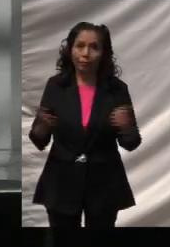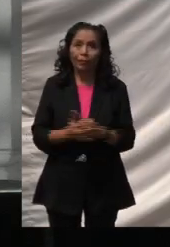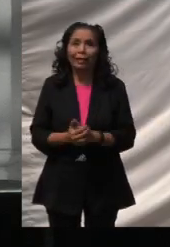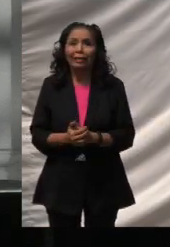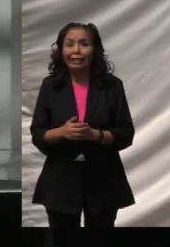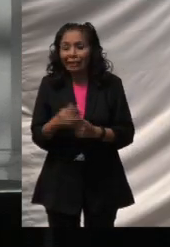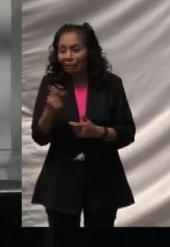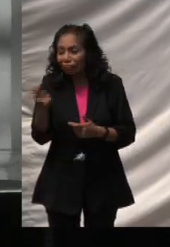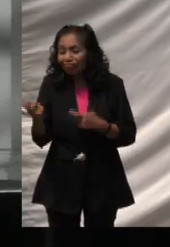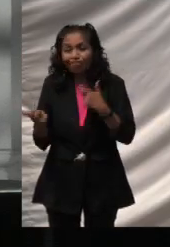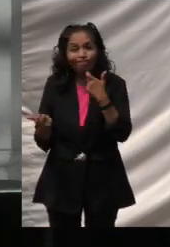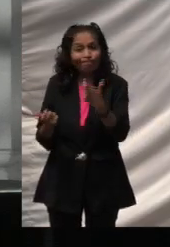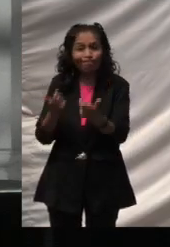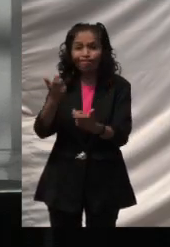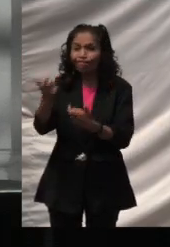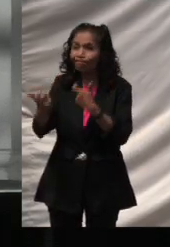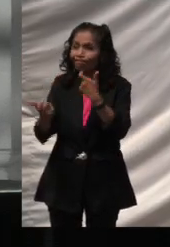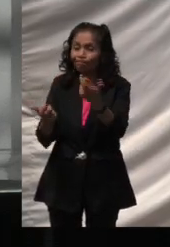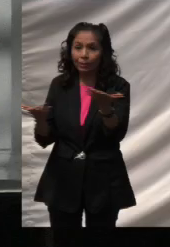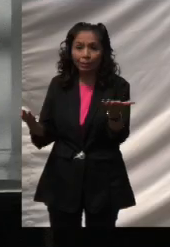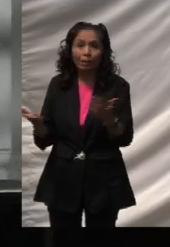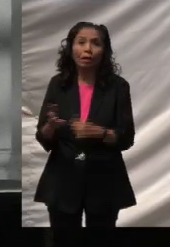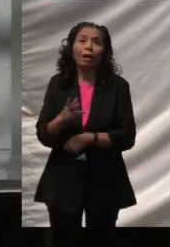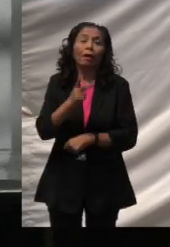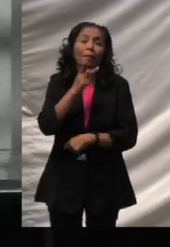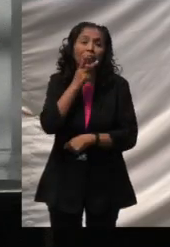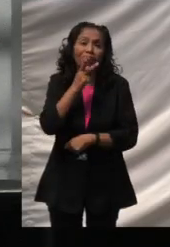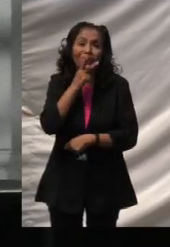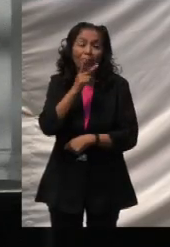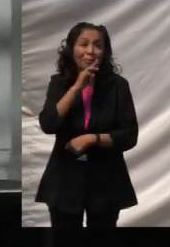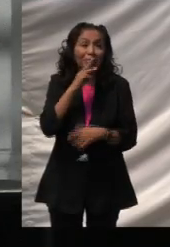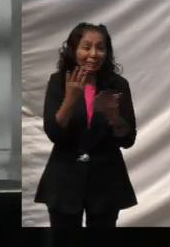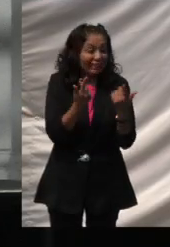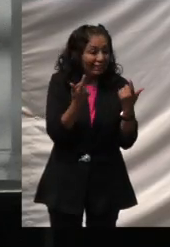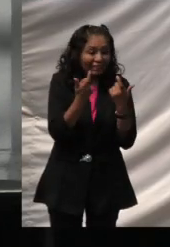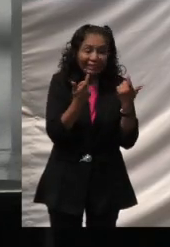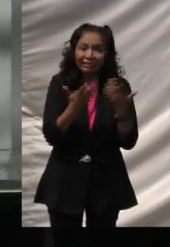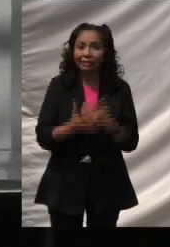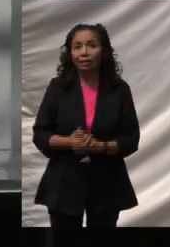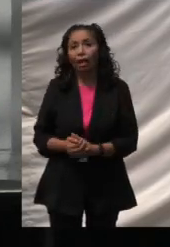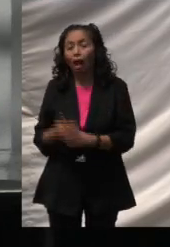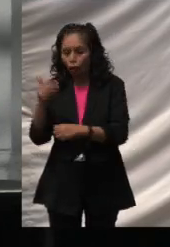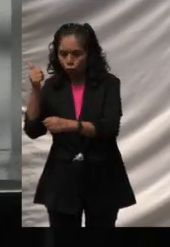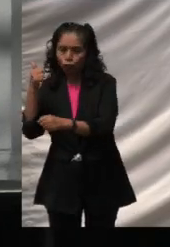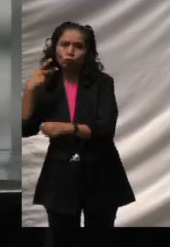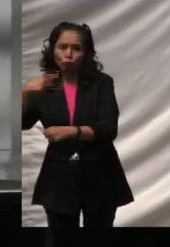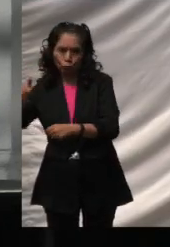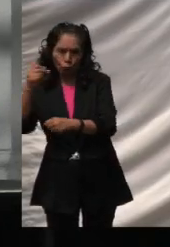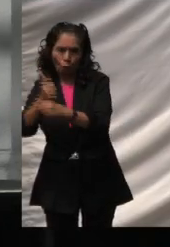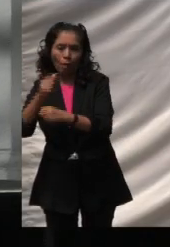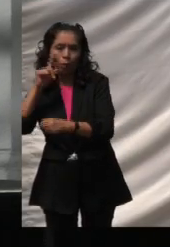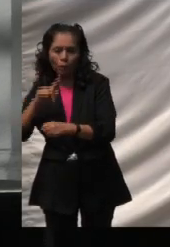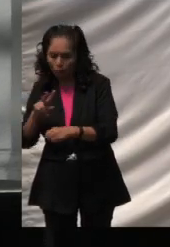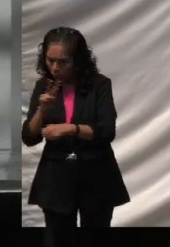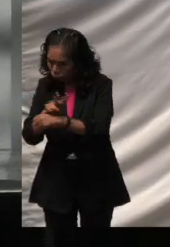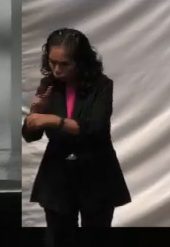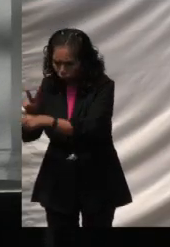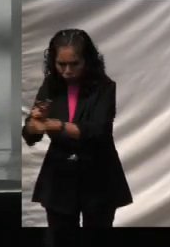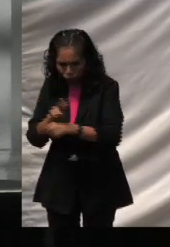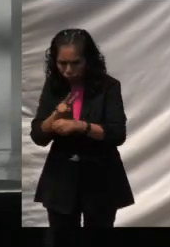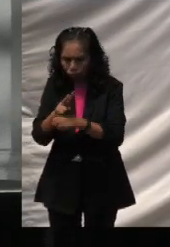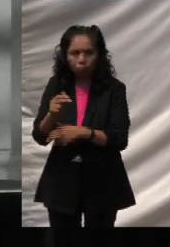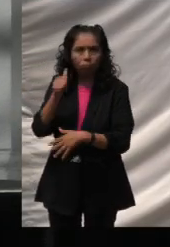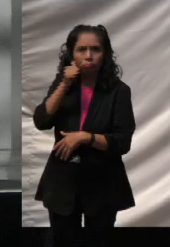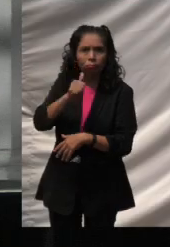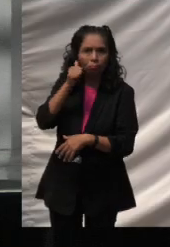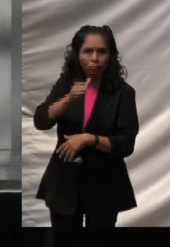los gastos en la familia, como muchos de los padres de hoy en día. La abuelita de Teresita estaba al pendiente de ella, de tal manera